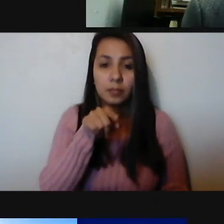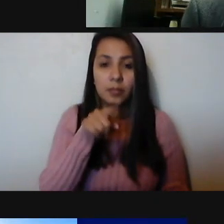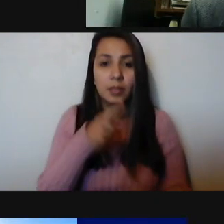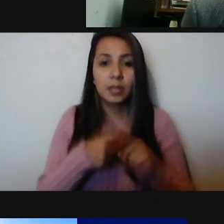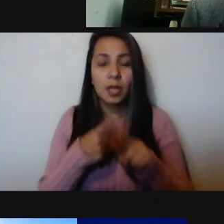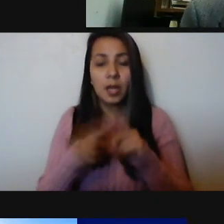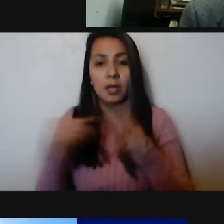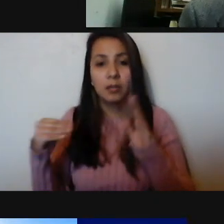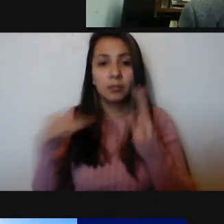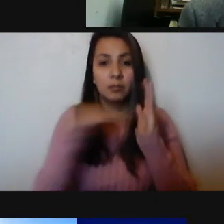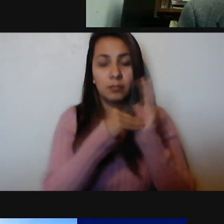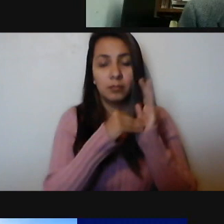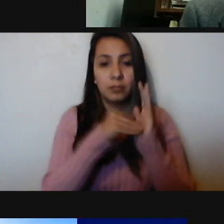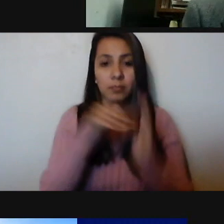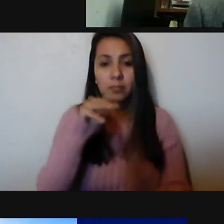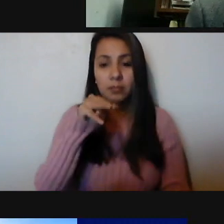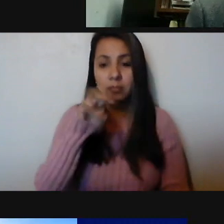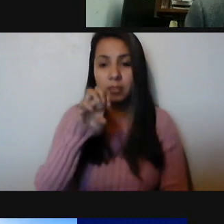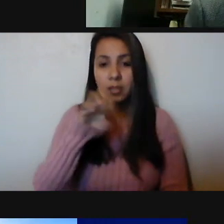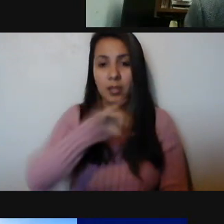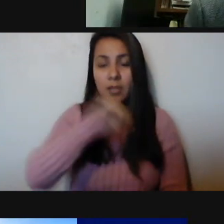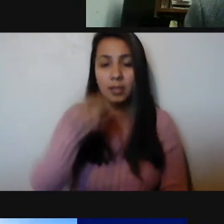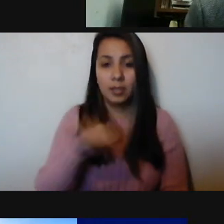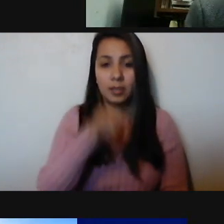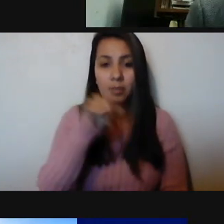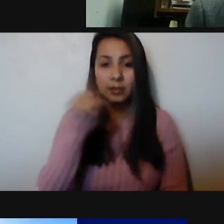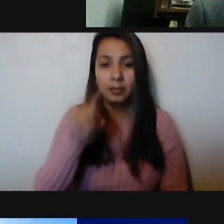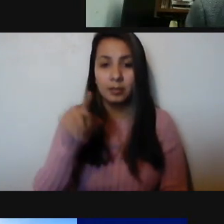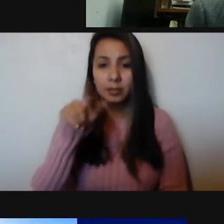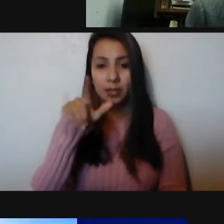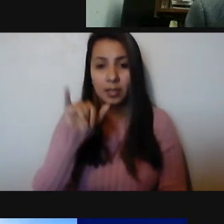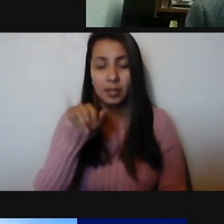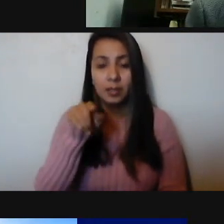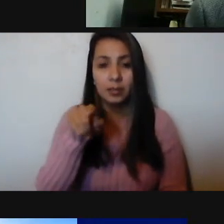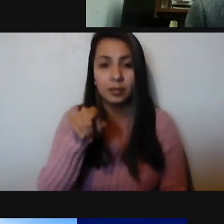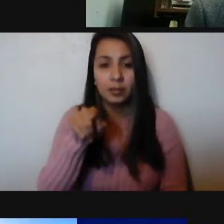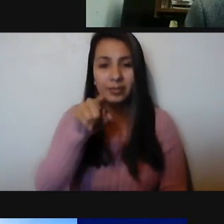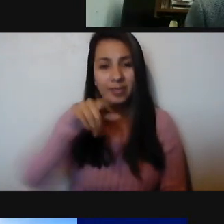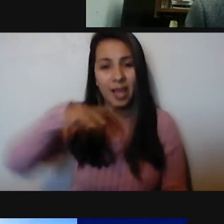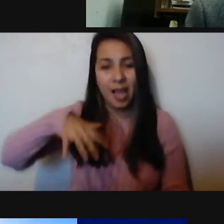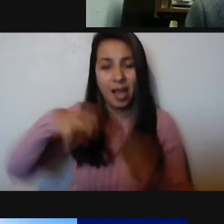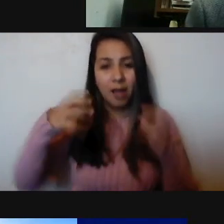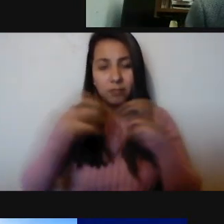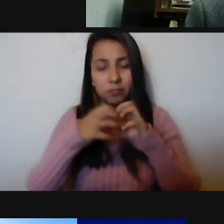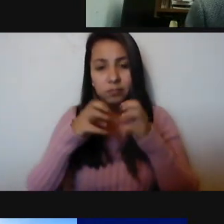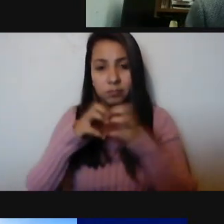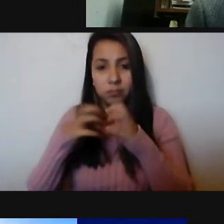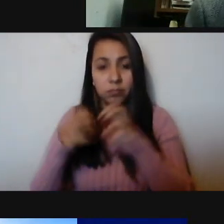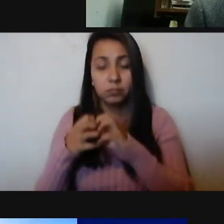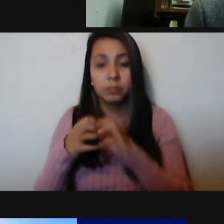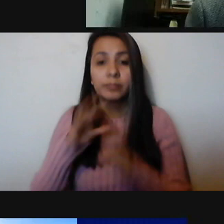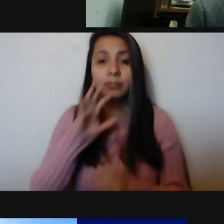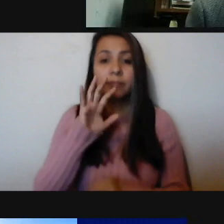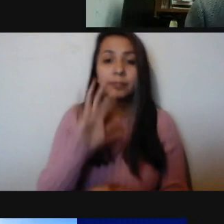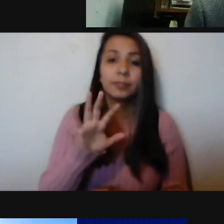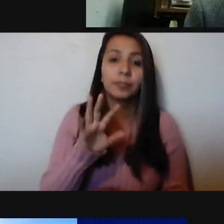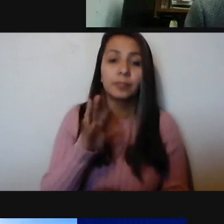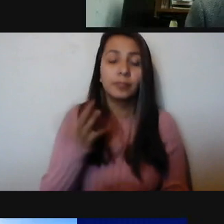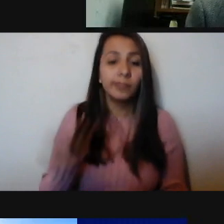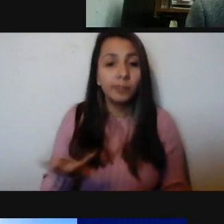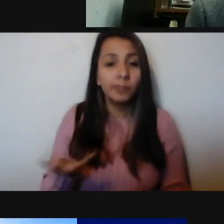Esta es una pregunta que salió, la puso Mestli cuando estabas hablando del autoensamble.